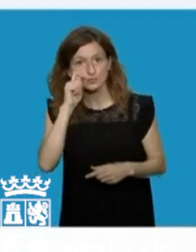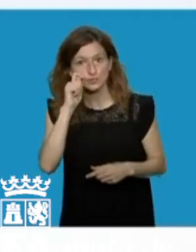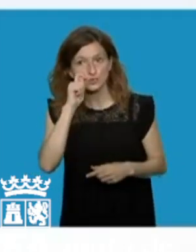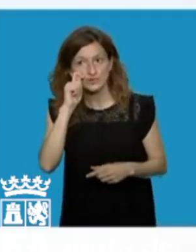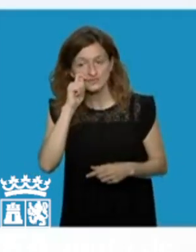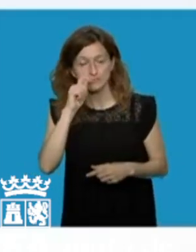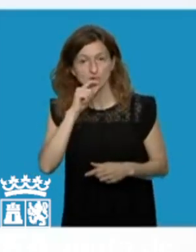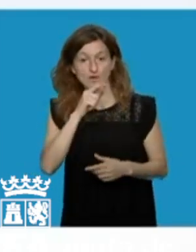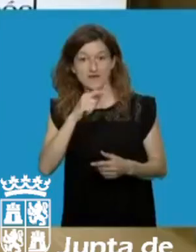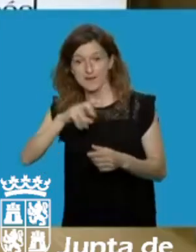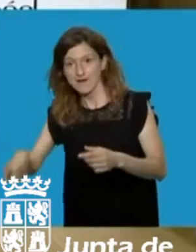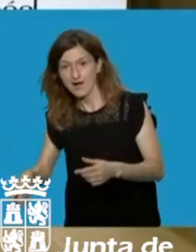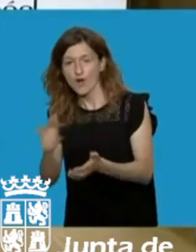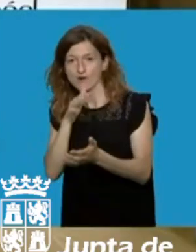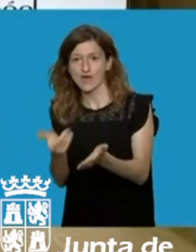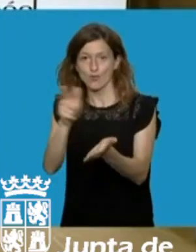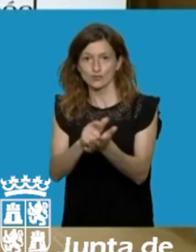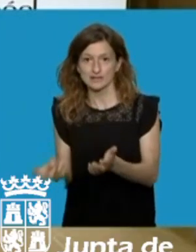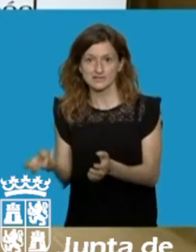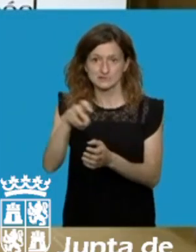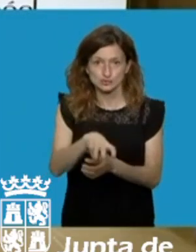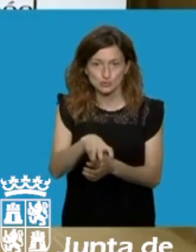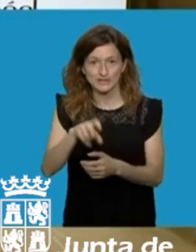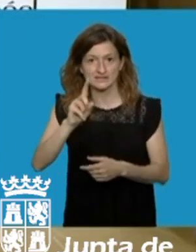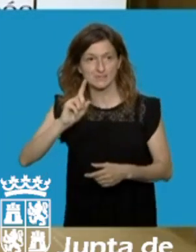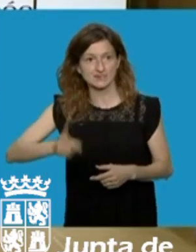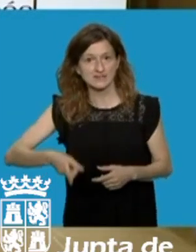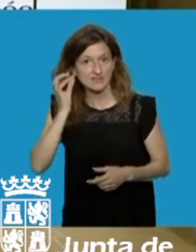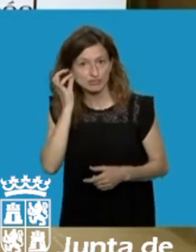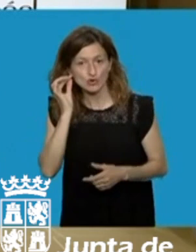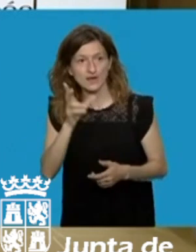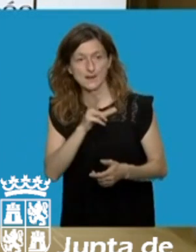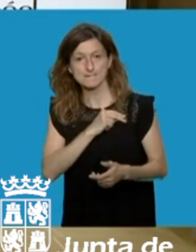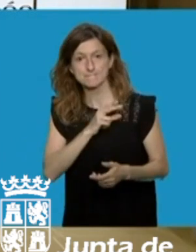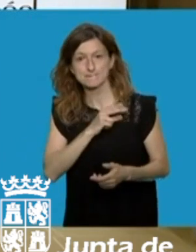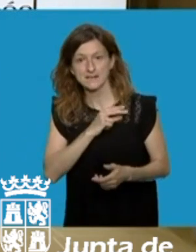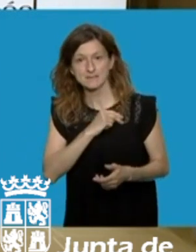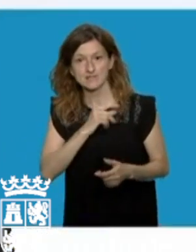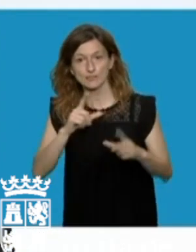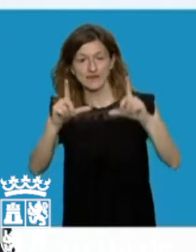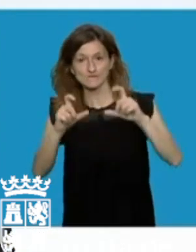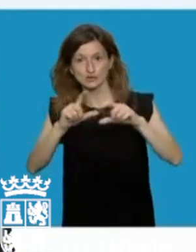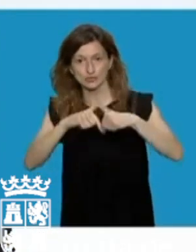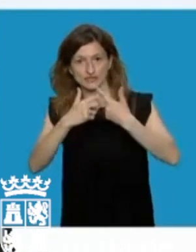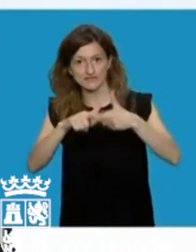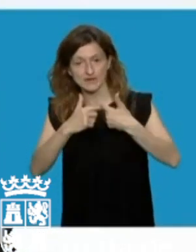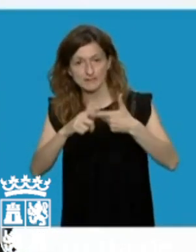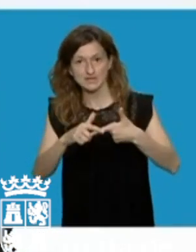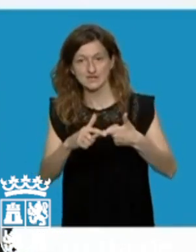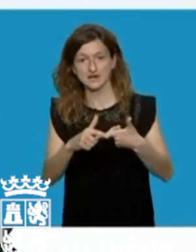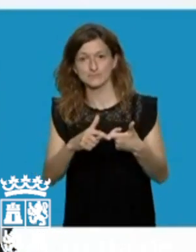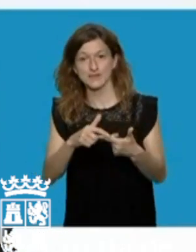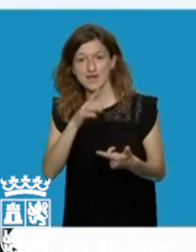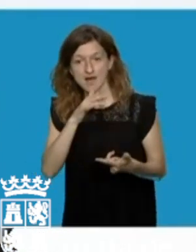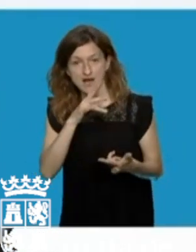bajar, Javier, para volver a subir, y a la directora general, a todos los premiados para la foto de familia, que vamos a